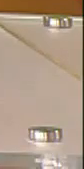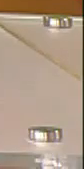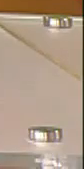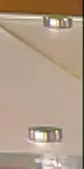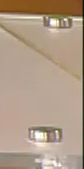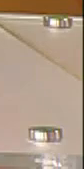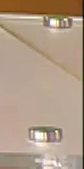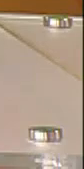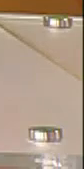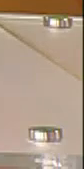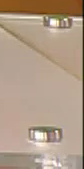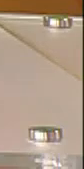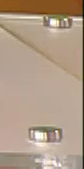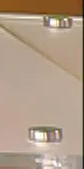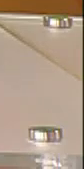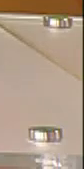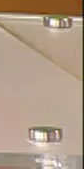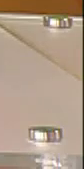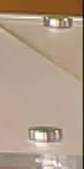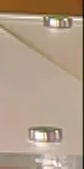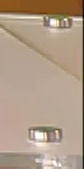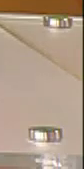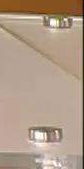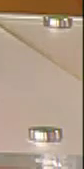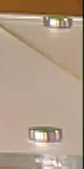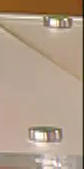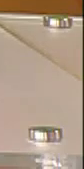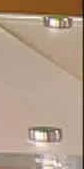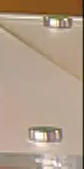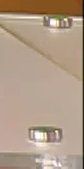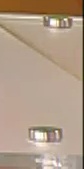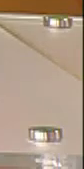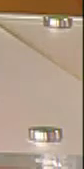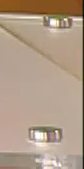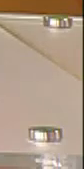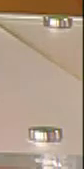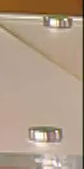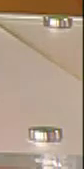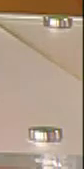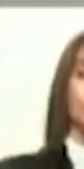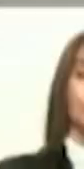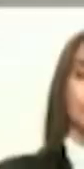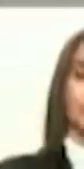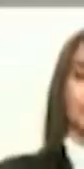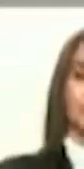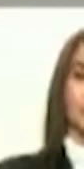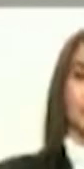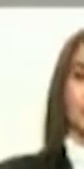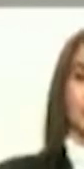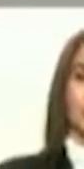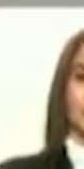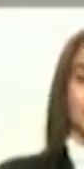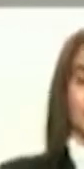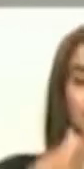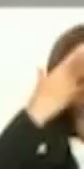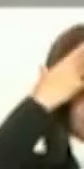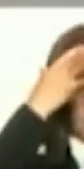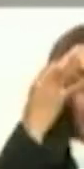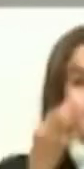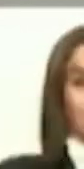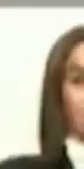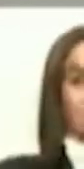Buscar renunció al final que no tiene ninguna cosa muy importante que depende de su familia importante